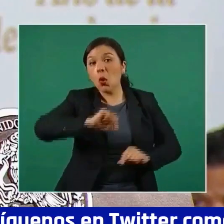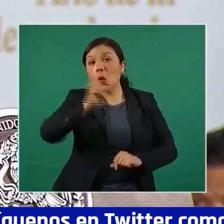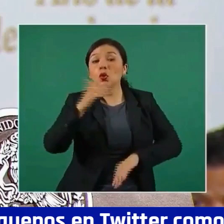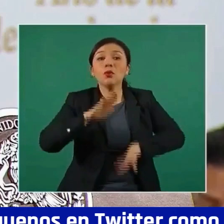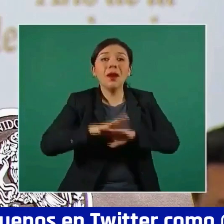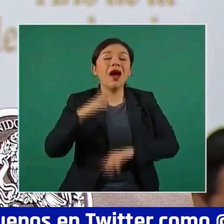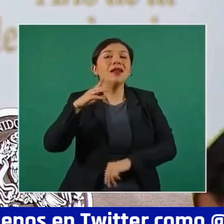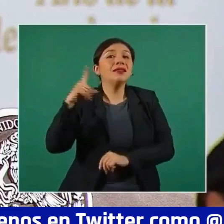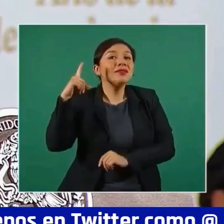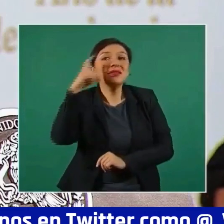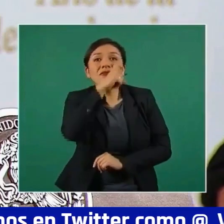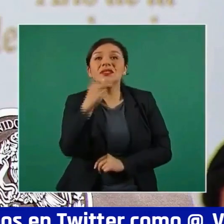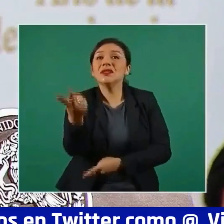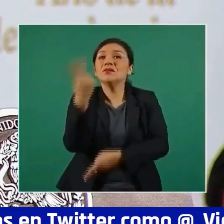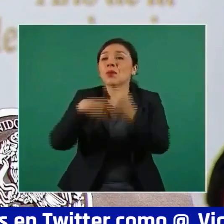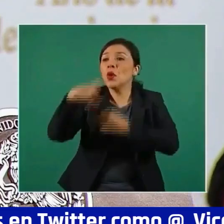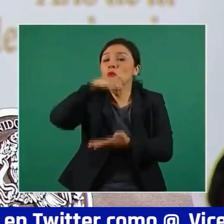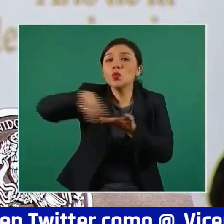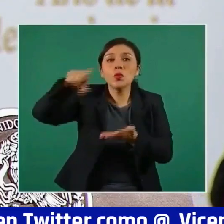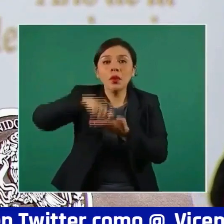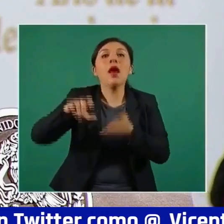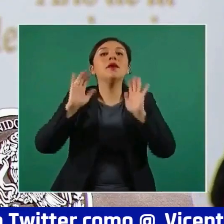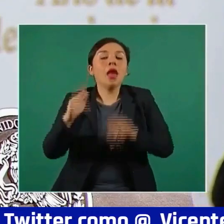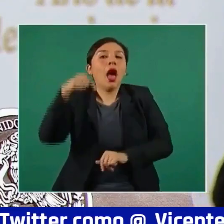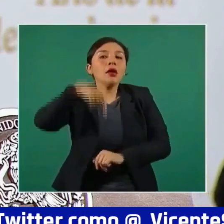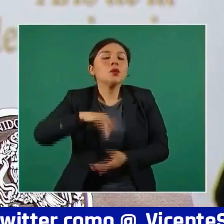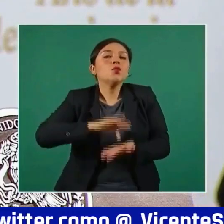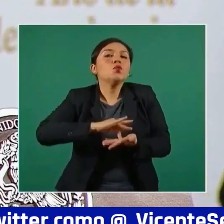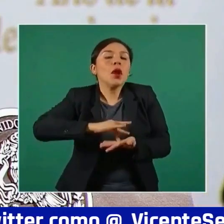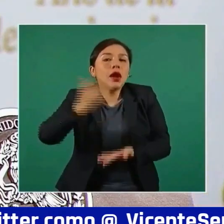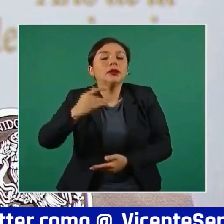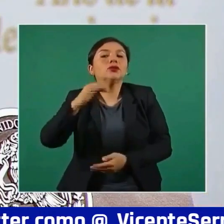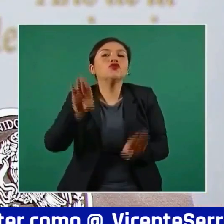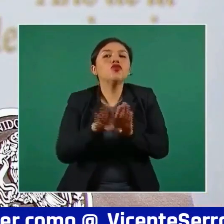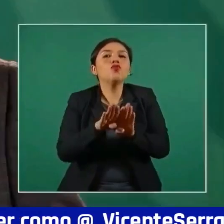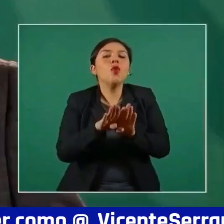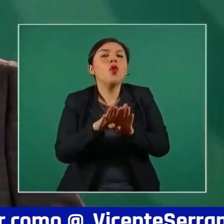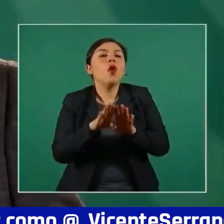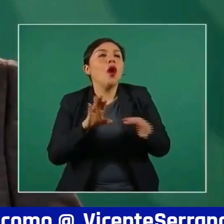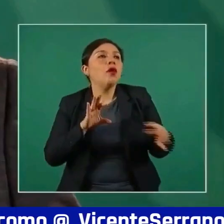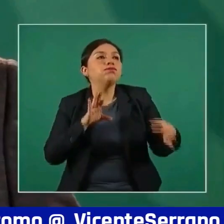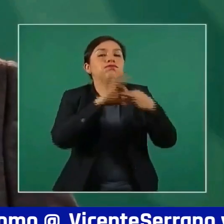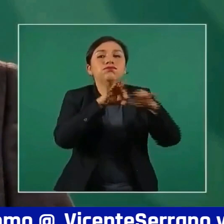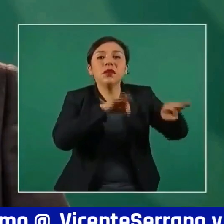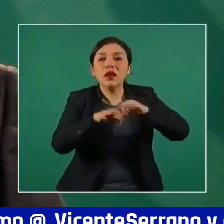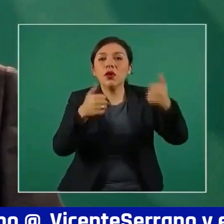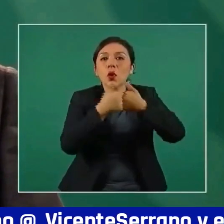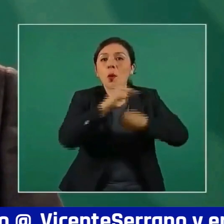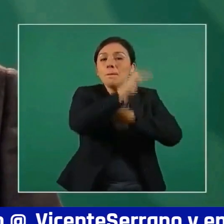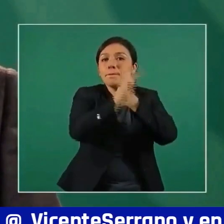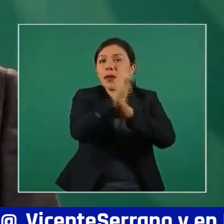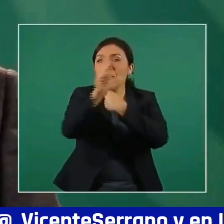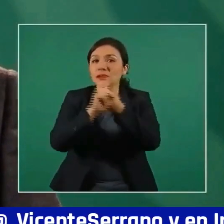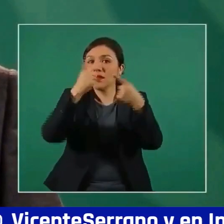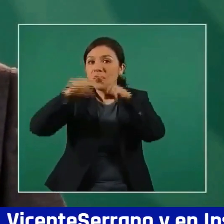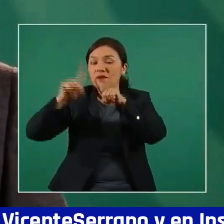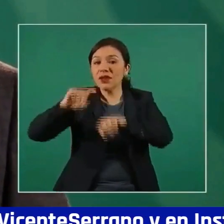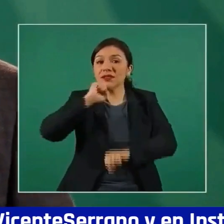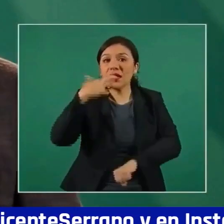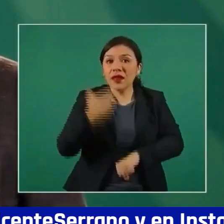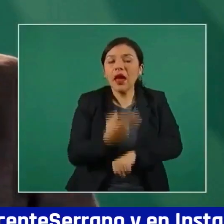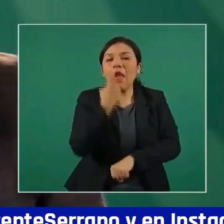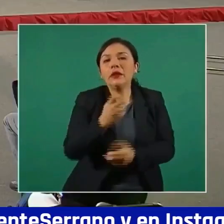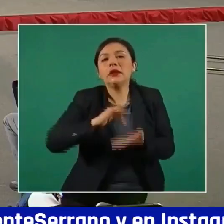de difícil obtención, pero lo logramos gracias a esta coparticipación de diferentes secretarías.